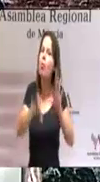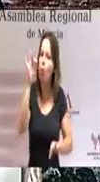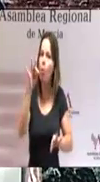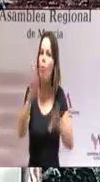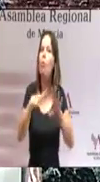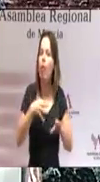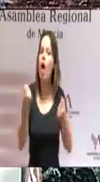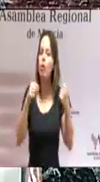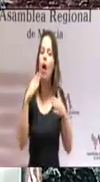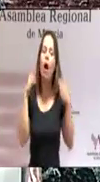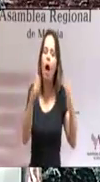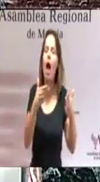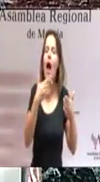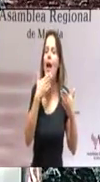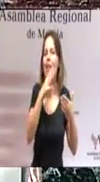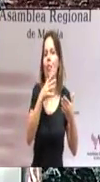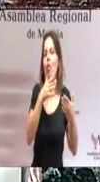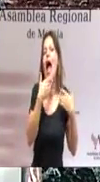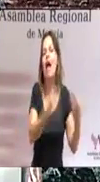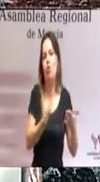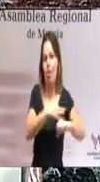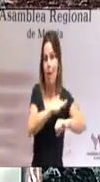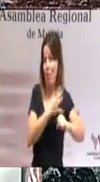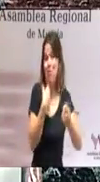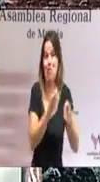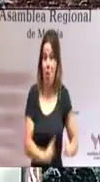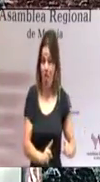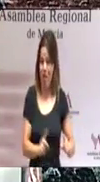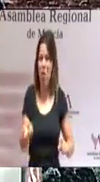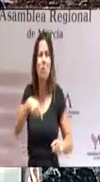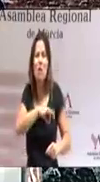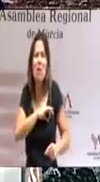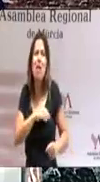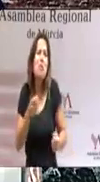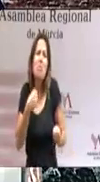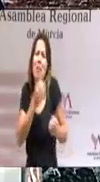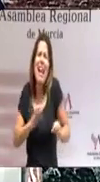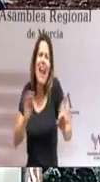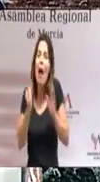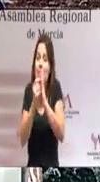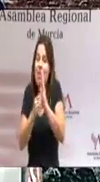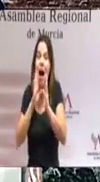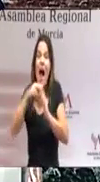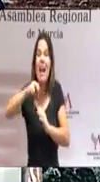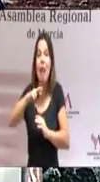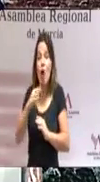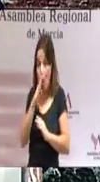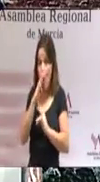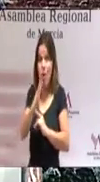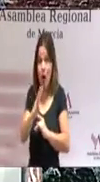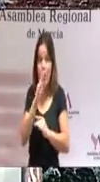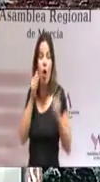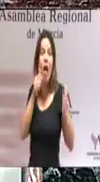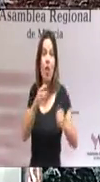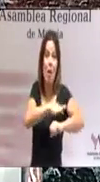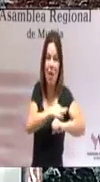y actuado en favor del Mar Menor y no lo hizo. Ustedes no son capaces de ni traer una sola medida de la señora Narbona en 4 años en favor del Mar Menor. Ni